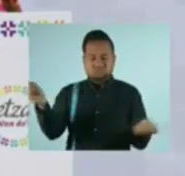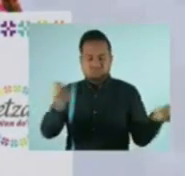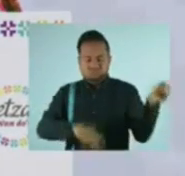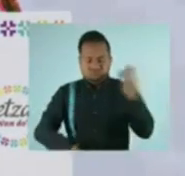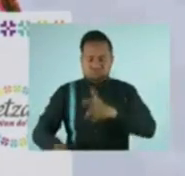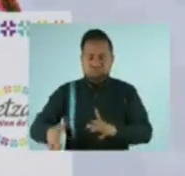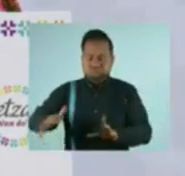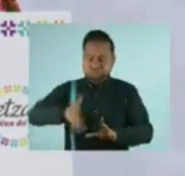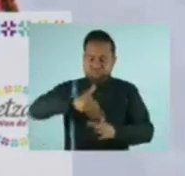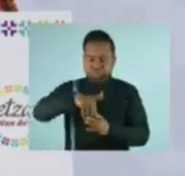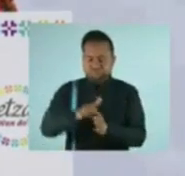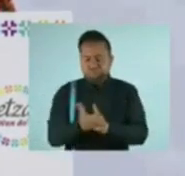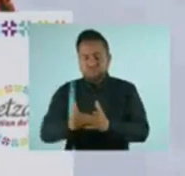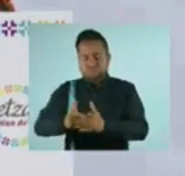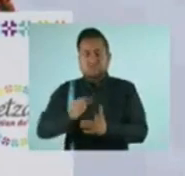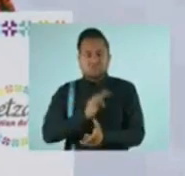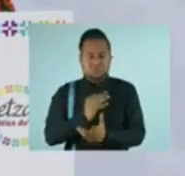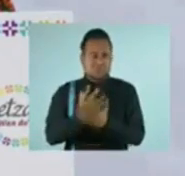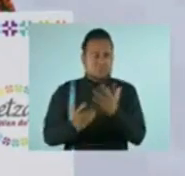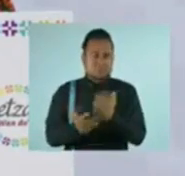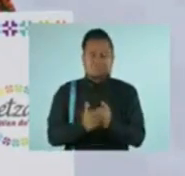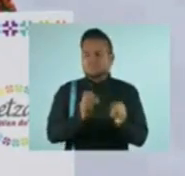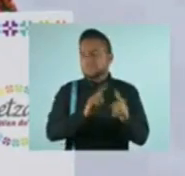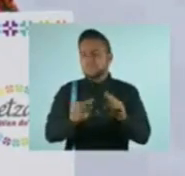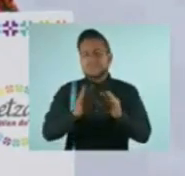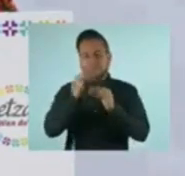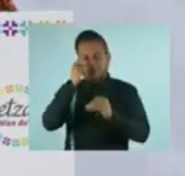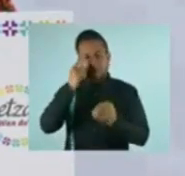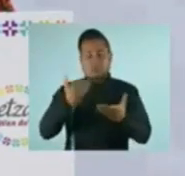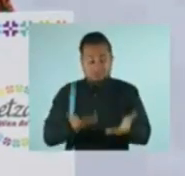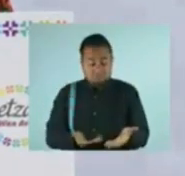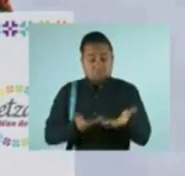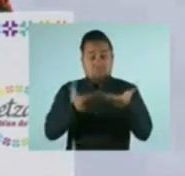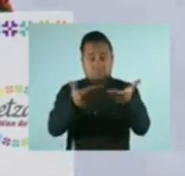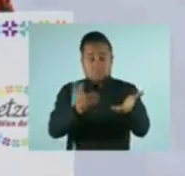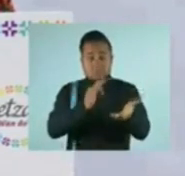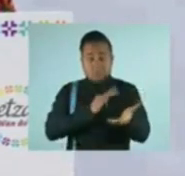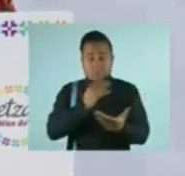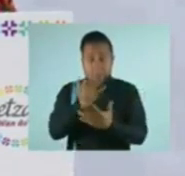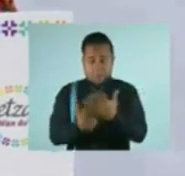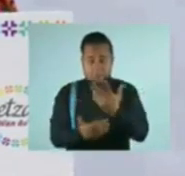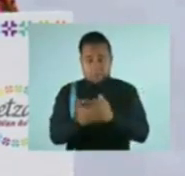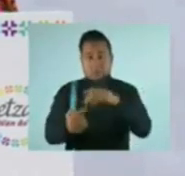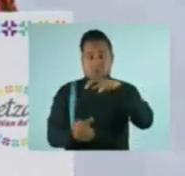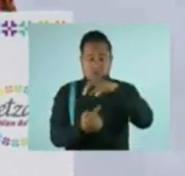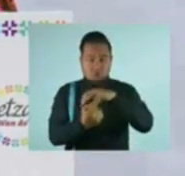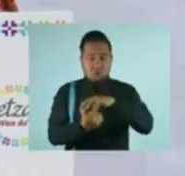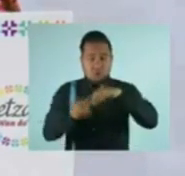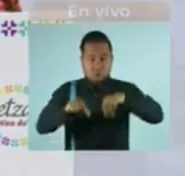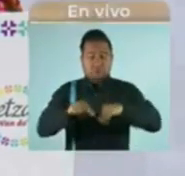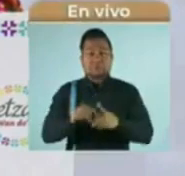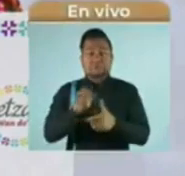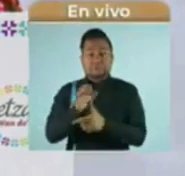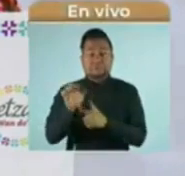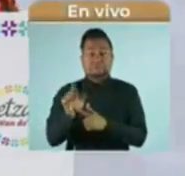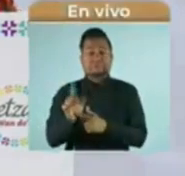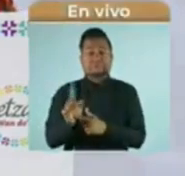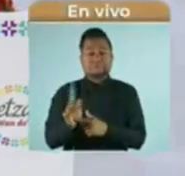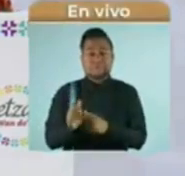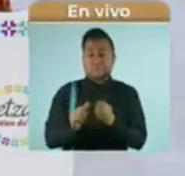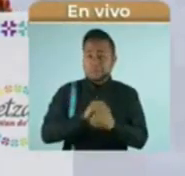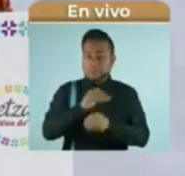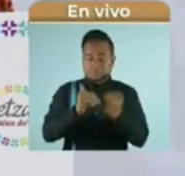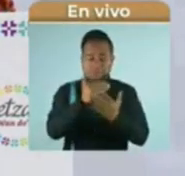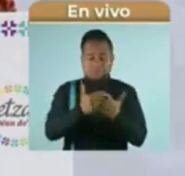en diferentes especialidades para poder realizar el hongo. Entonces, pues todo esto